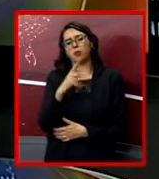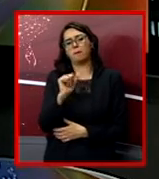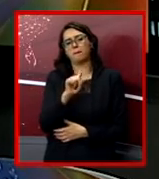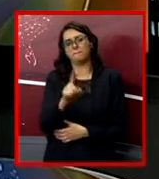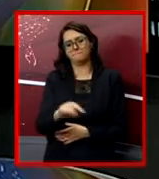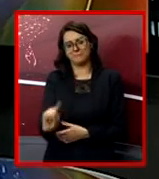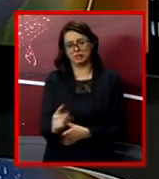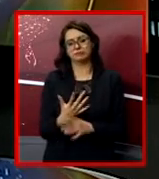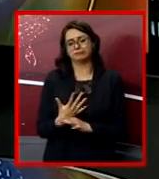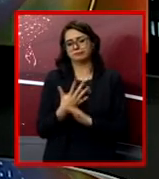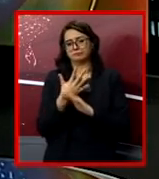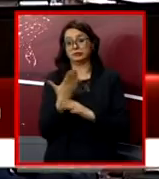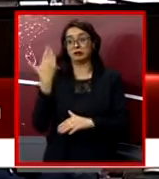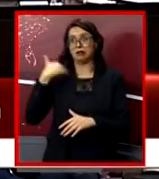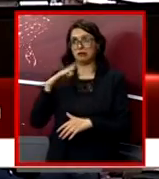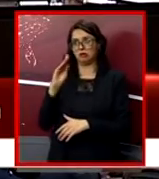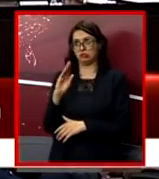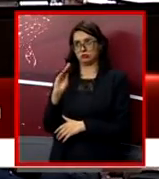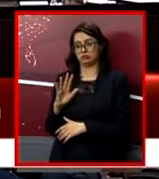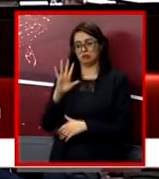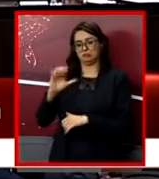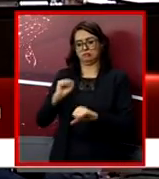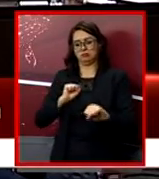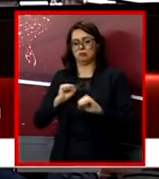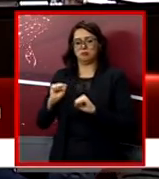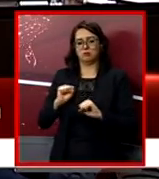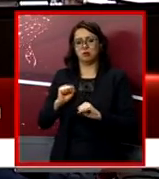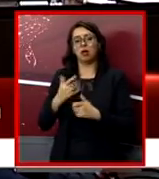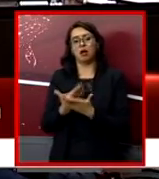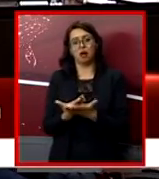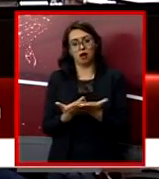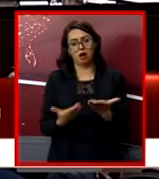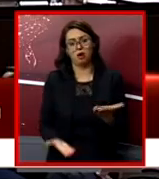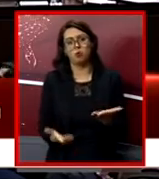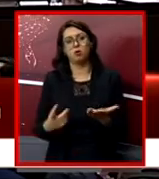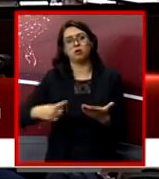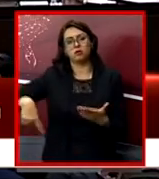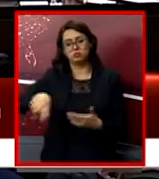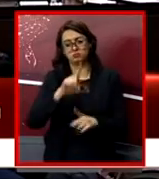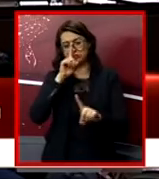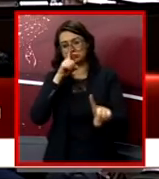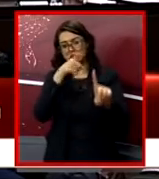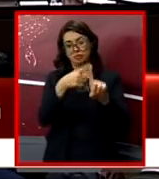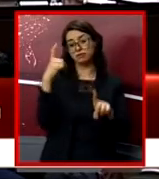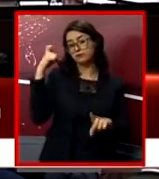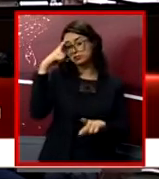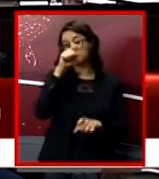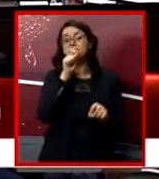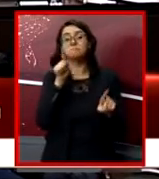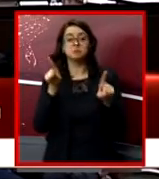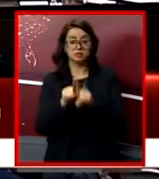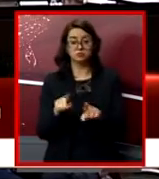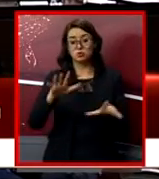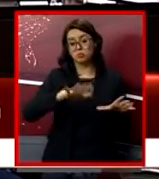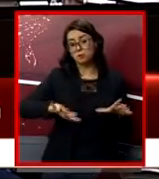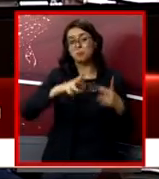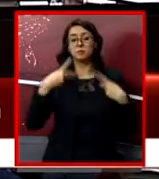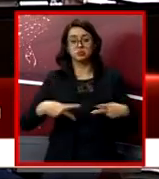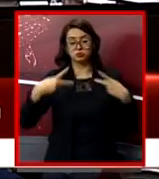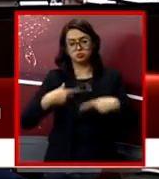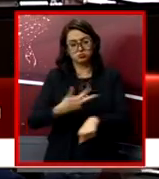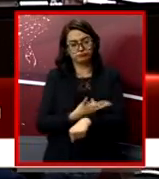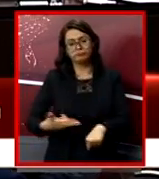tras el terremoto del 85, cuestionó el destino de la actualidad de los recursos públicos y reconoció a la sociedad civil, quien se organizó de